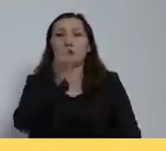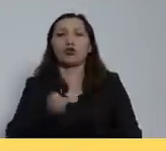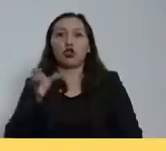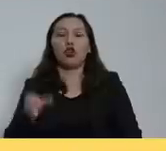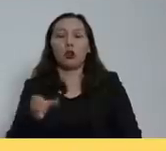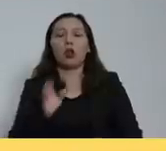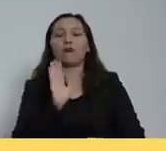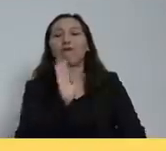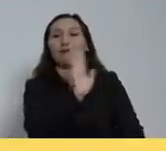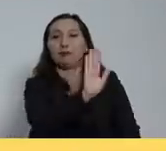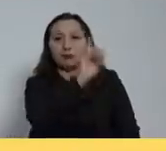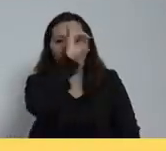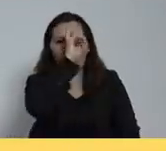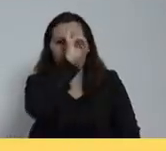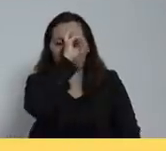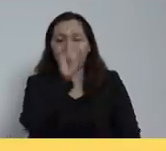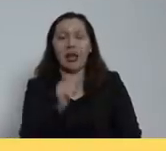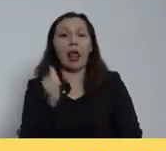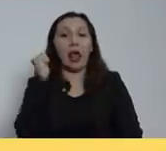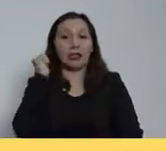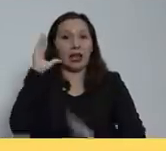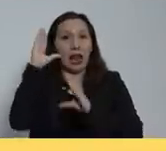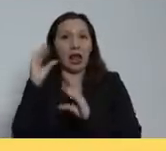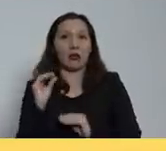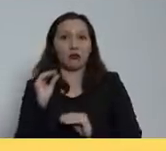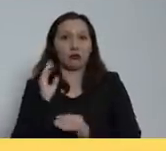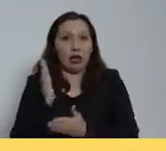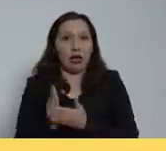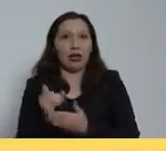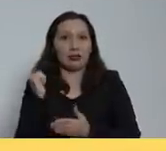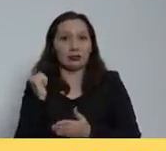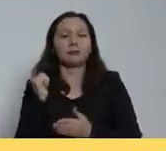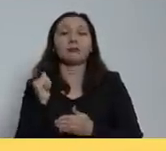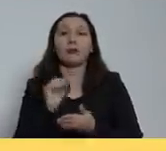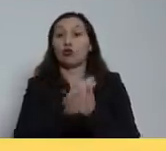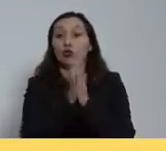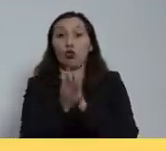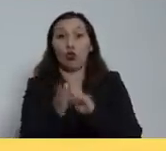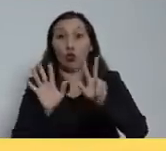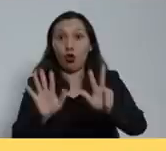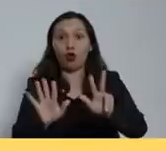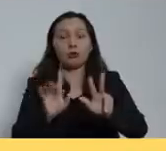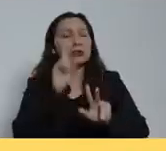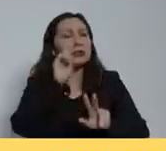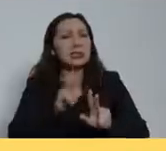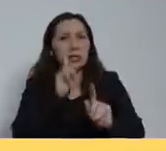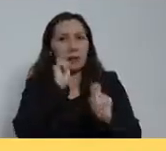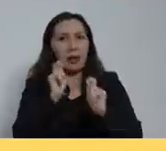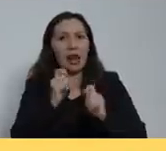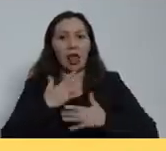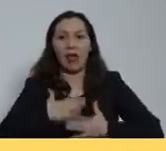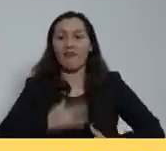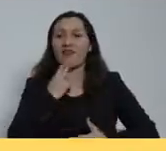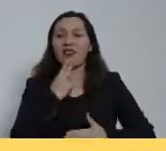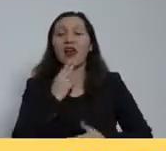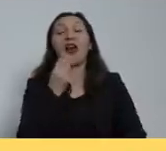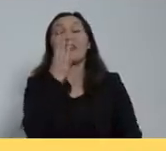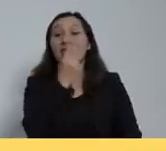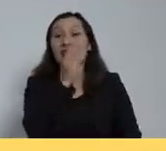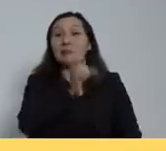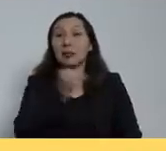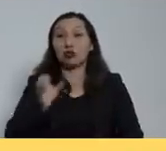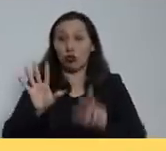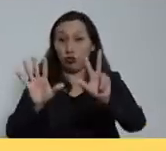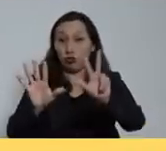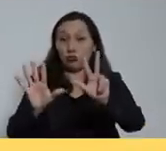personas hasta anoche, todas ellas sin riesgo vital. Hay 3